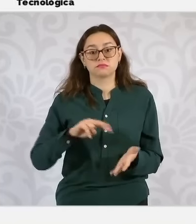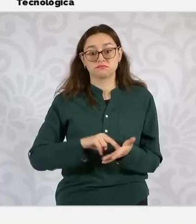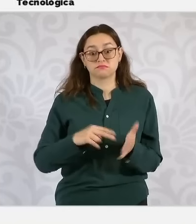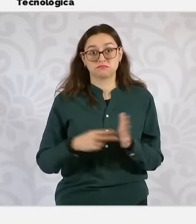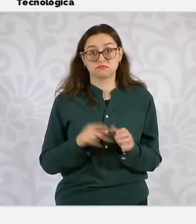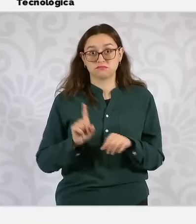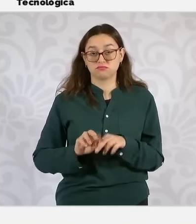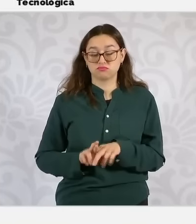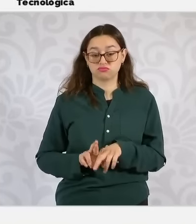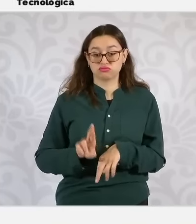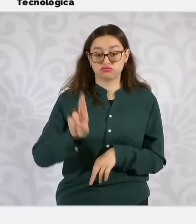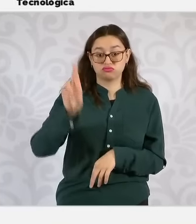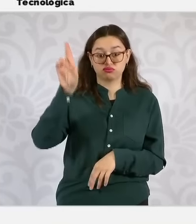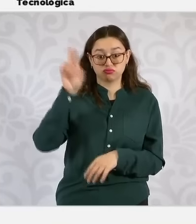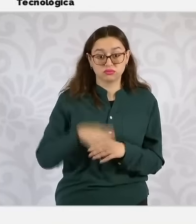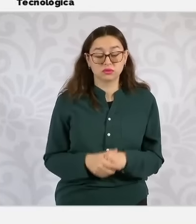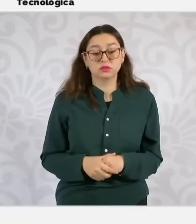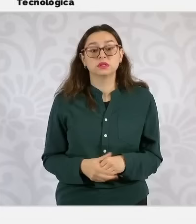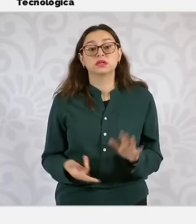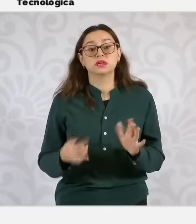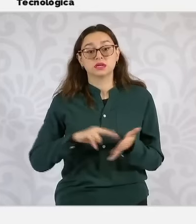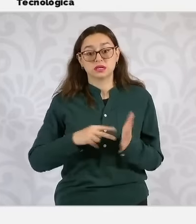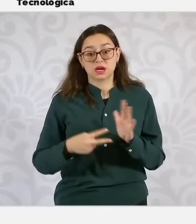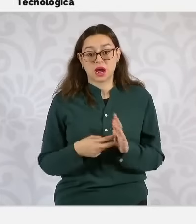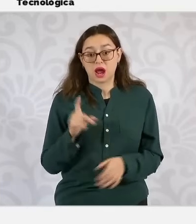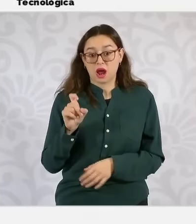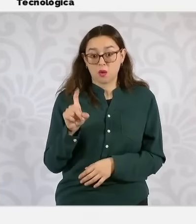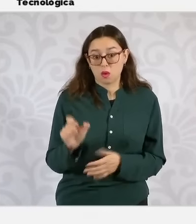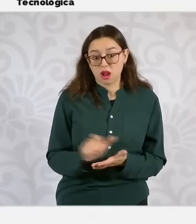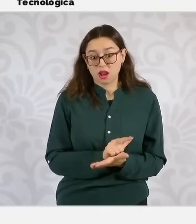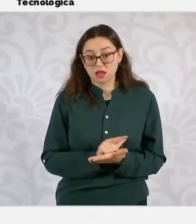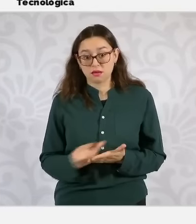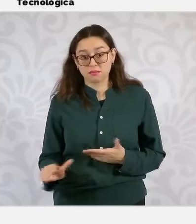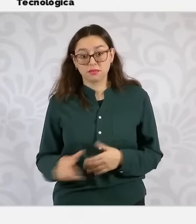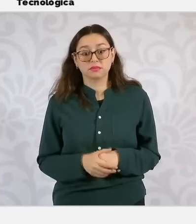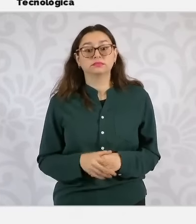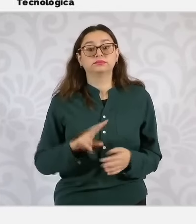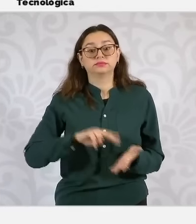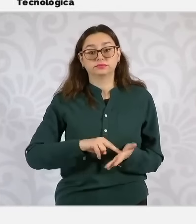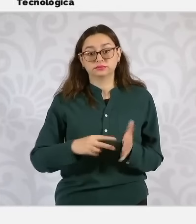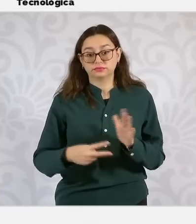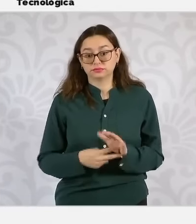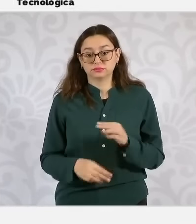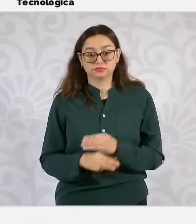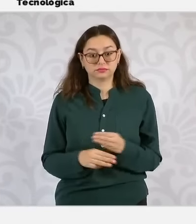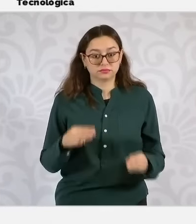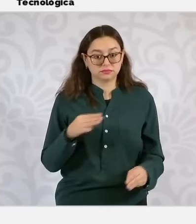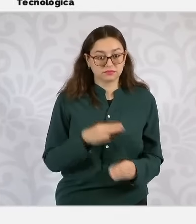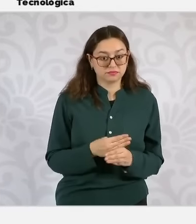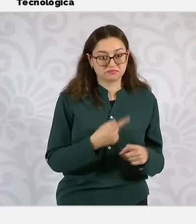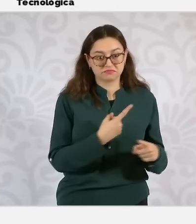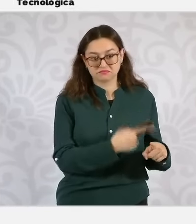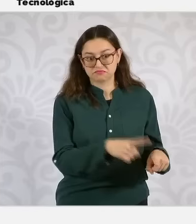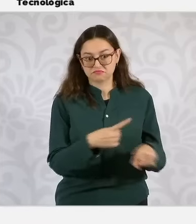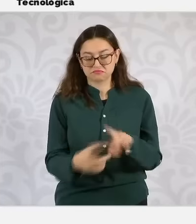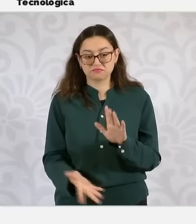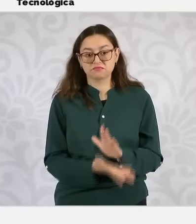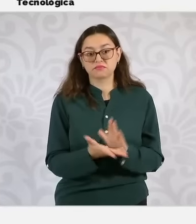aeroespacial, ingeniería en agua limpia y saneamiento, ingeniería en materiales estratégicos y la ingeniería